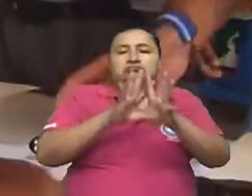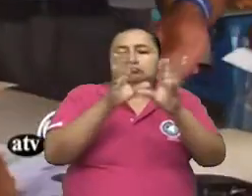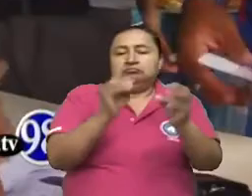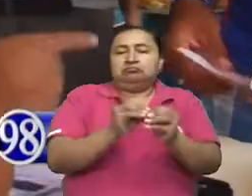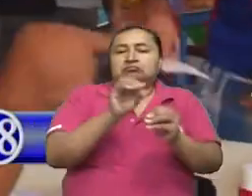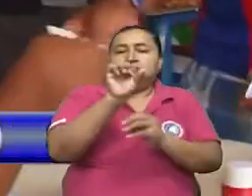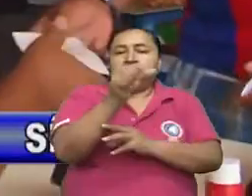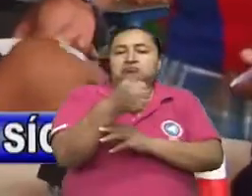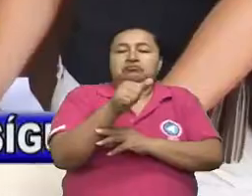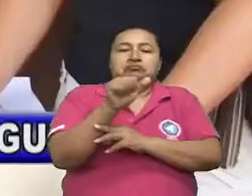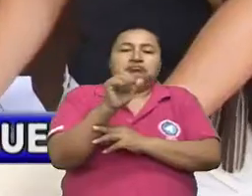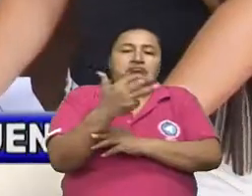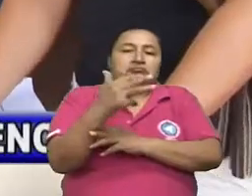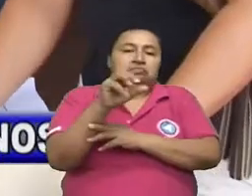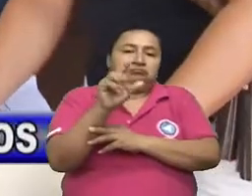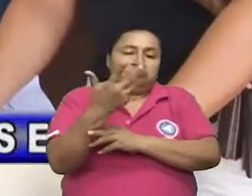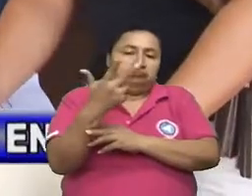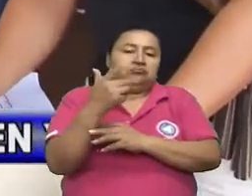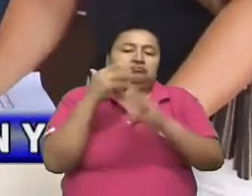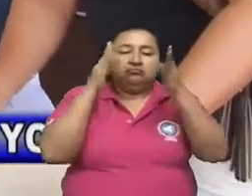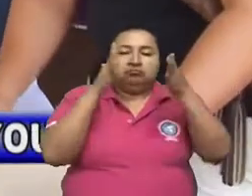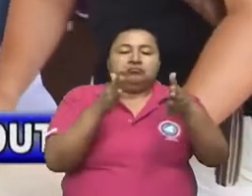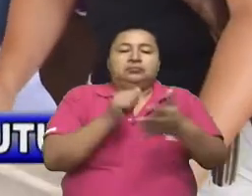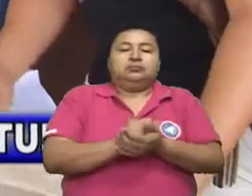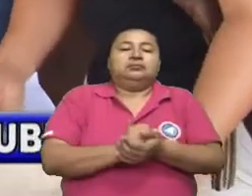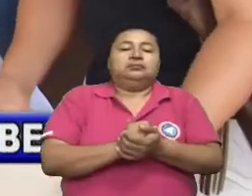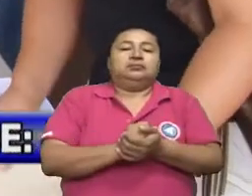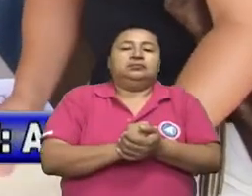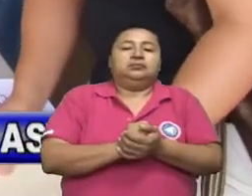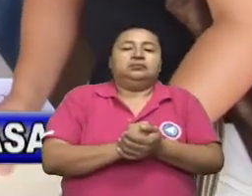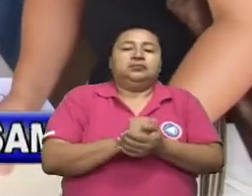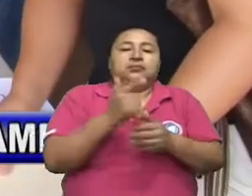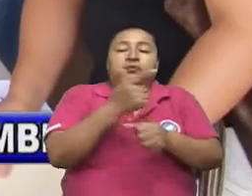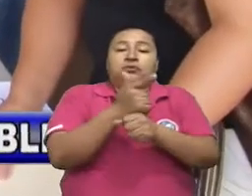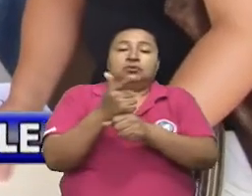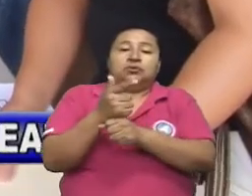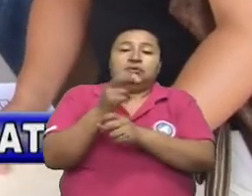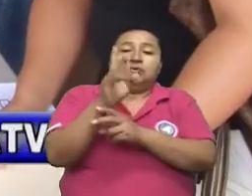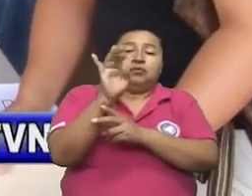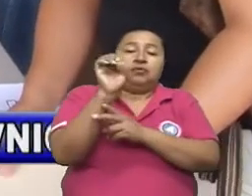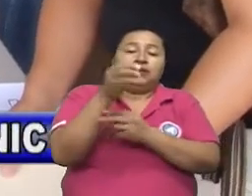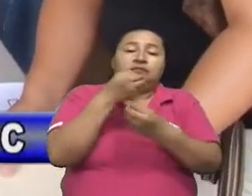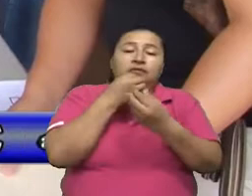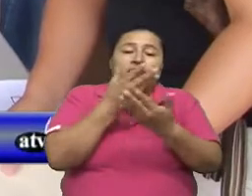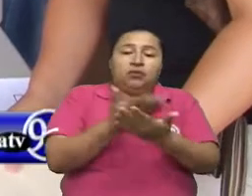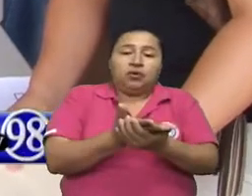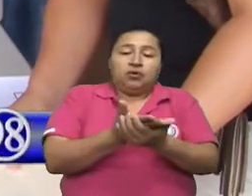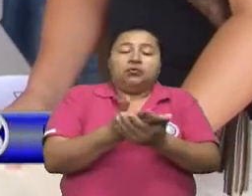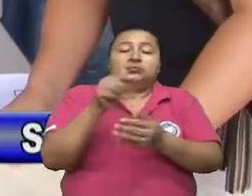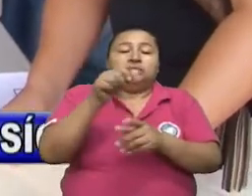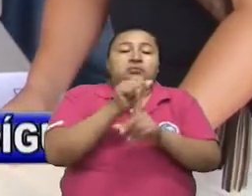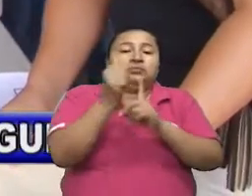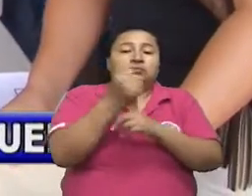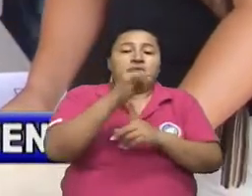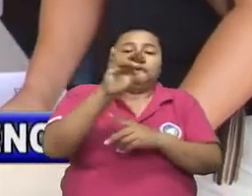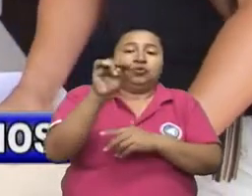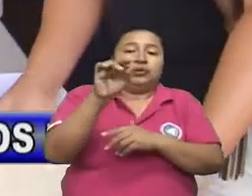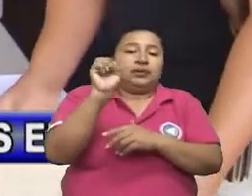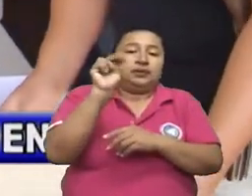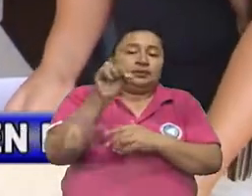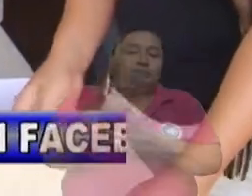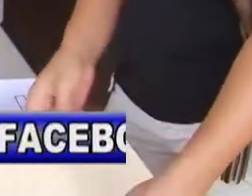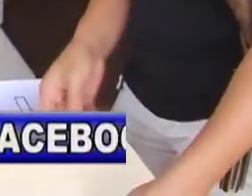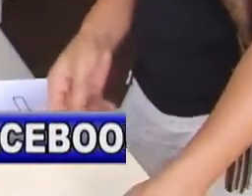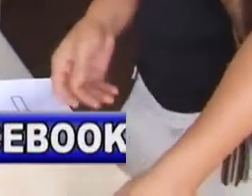de 698 servicios. Con cámara de Rubén Castro, informó para el canal parlamentario Jonathan Castro.